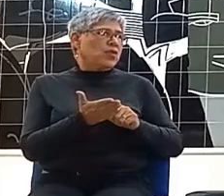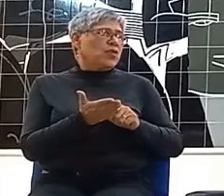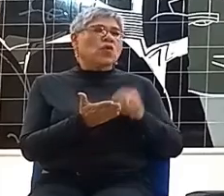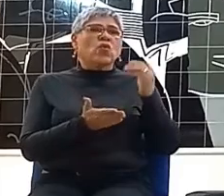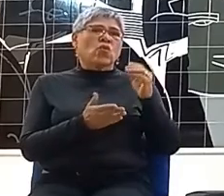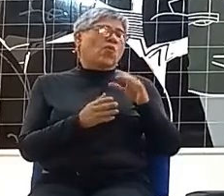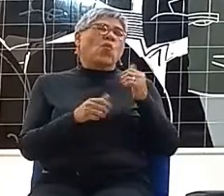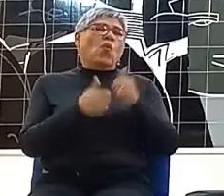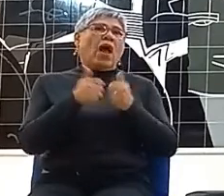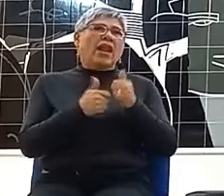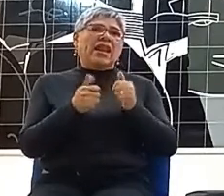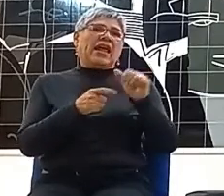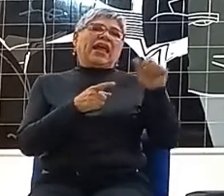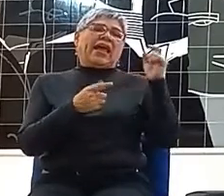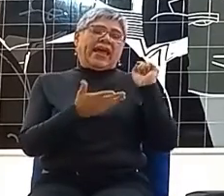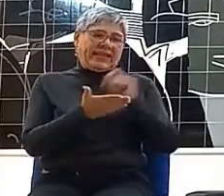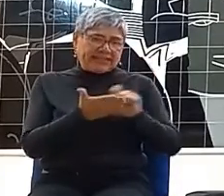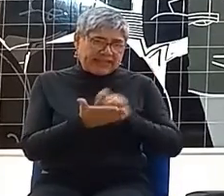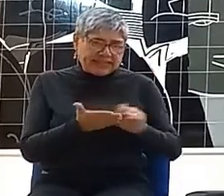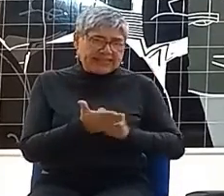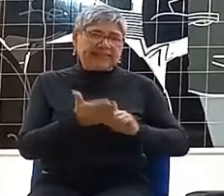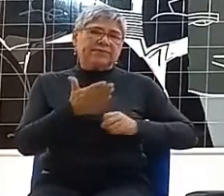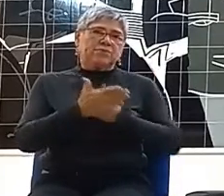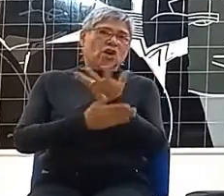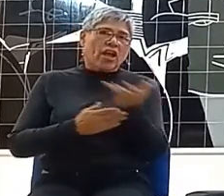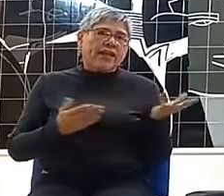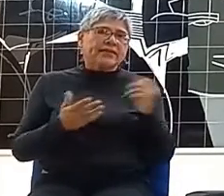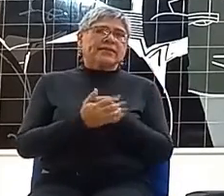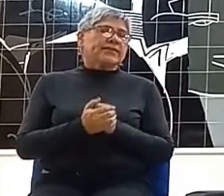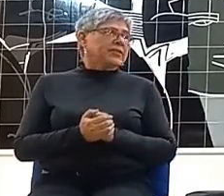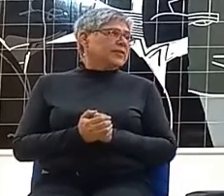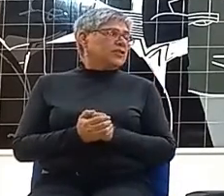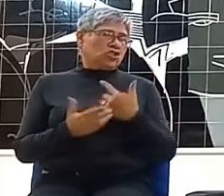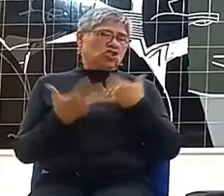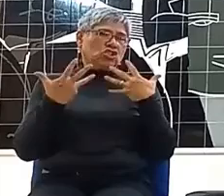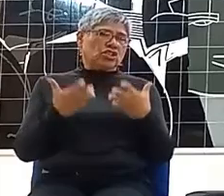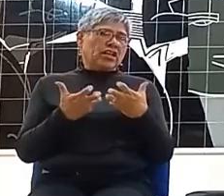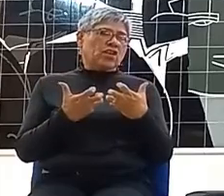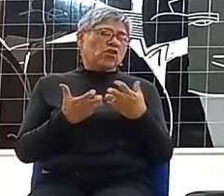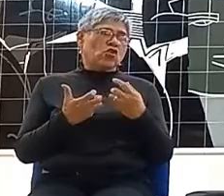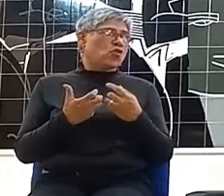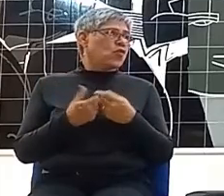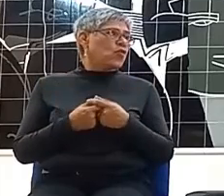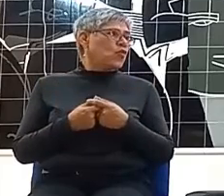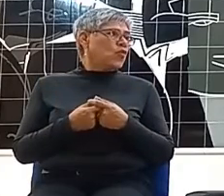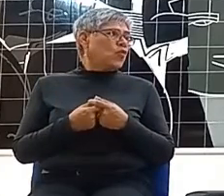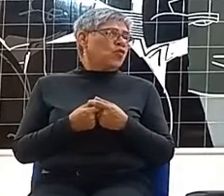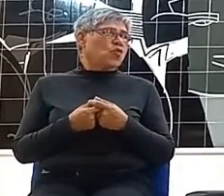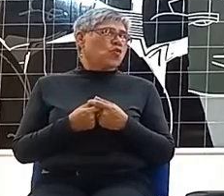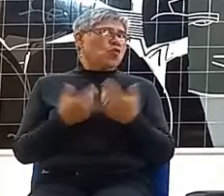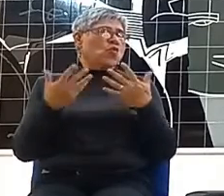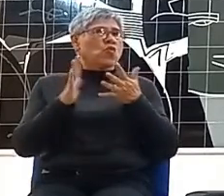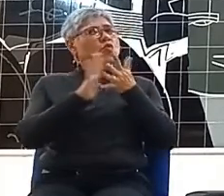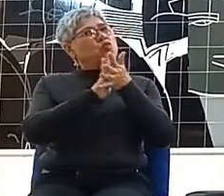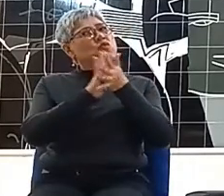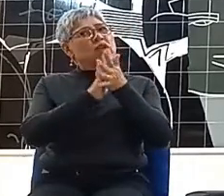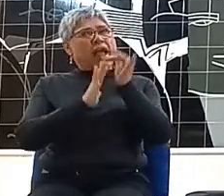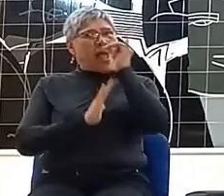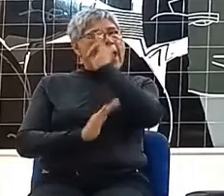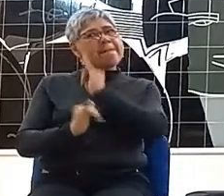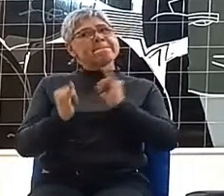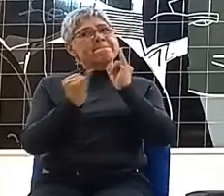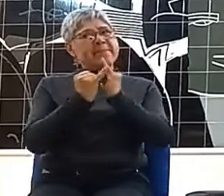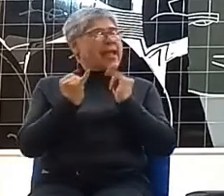los ámbitos, el ensayista y el poeta, y quiero partir de una imagen que para mí siempre será